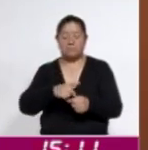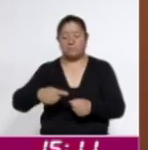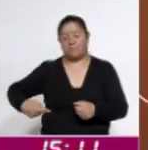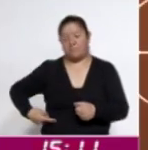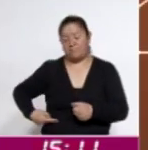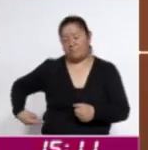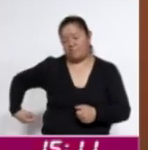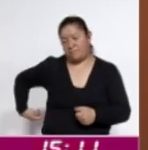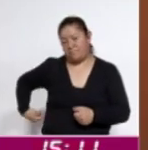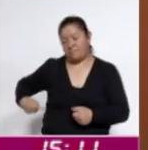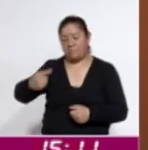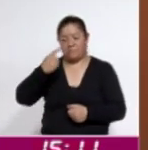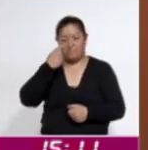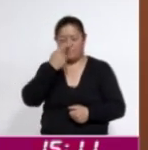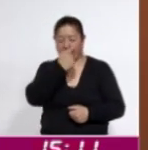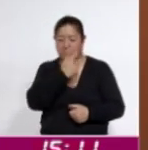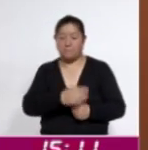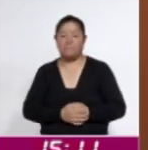es